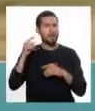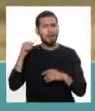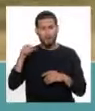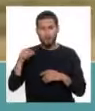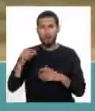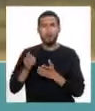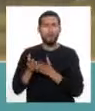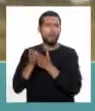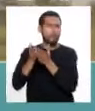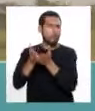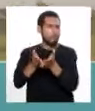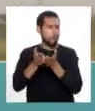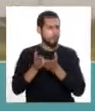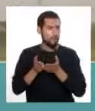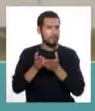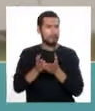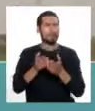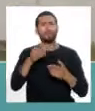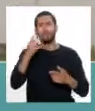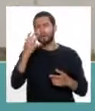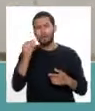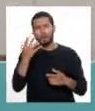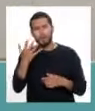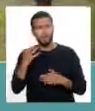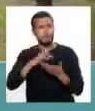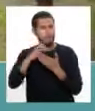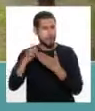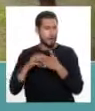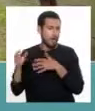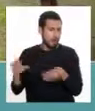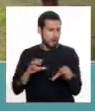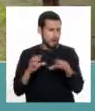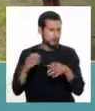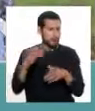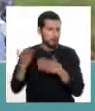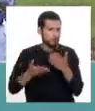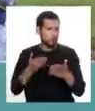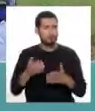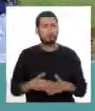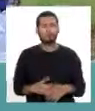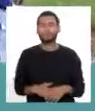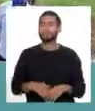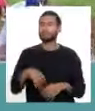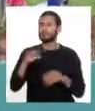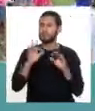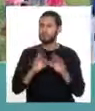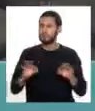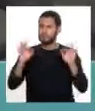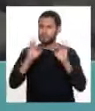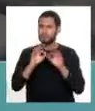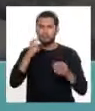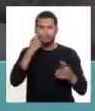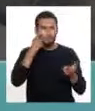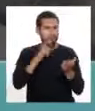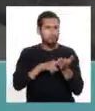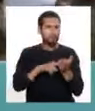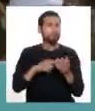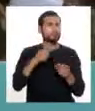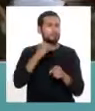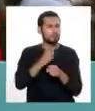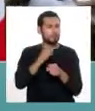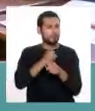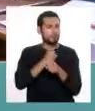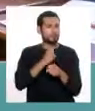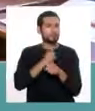de sus viajes. Son 4 o 5 campañas que pueden realizar cada uno de ellos. Entonces, ahí es importante identificar la labor